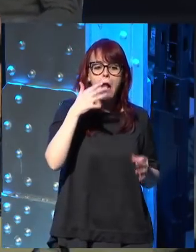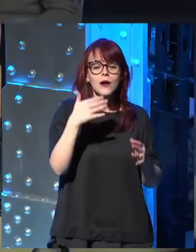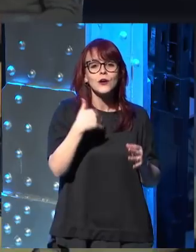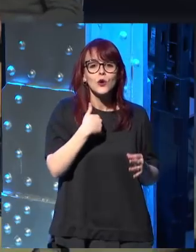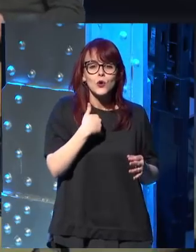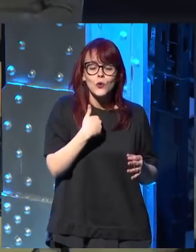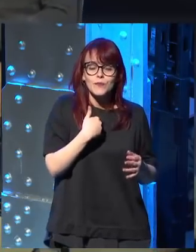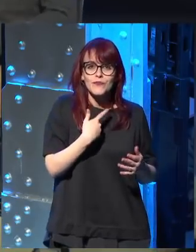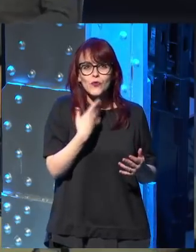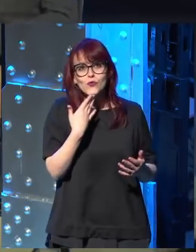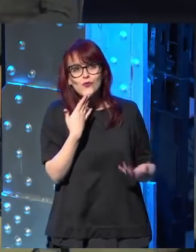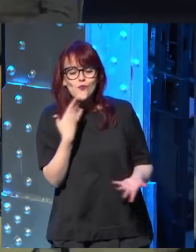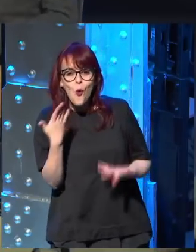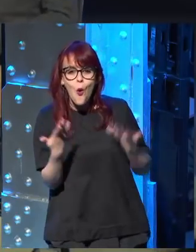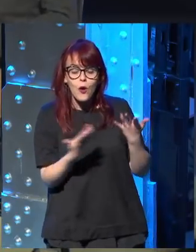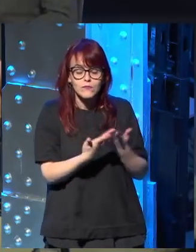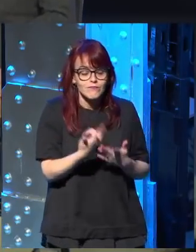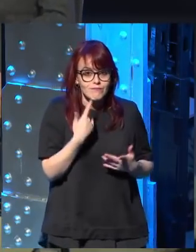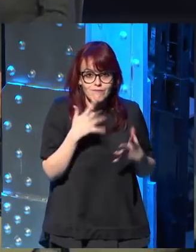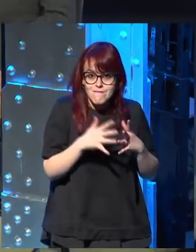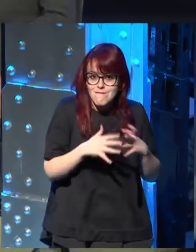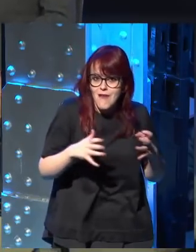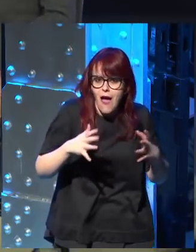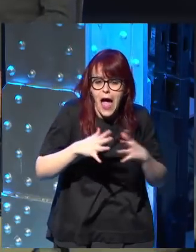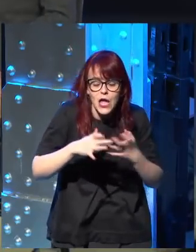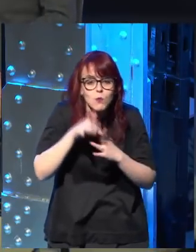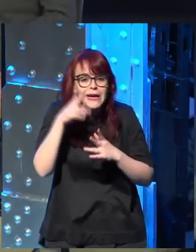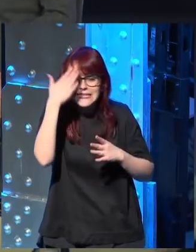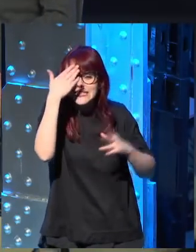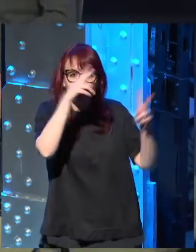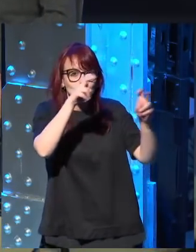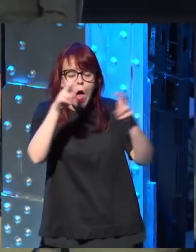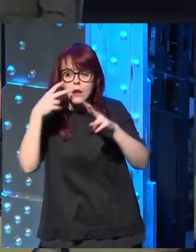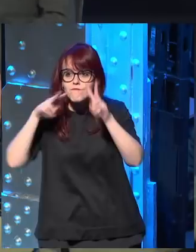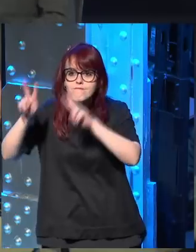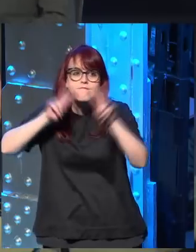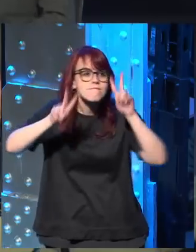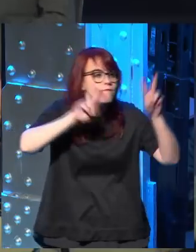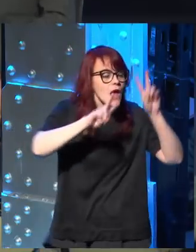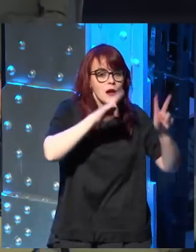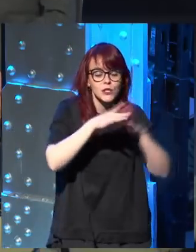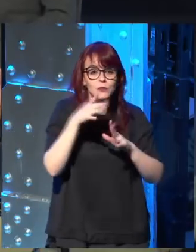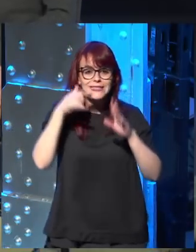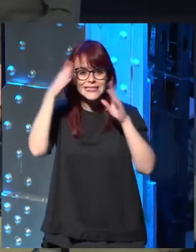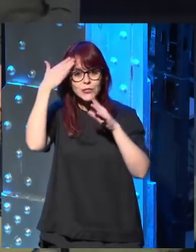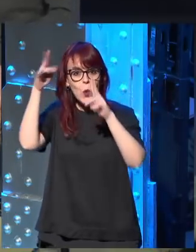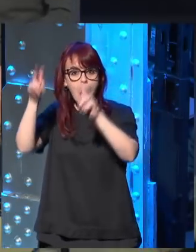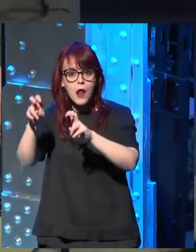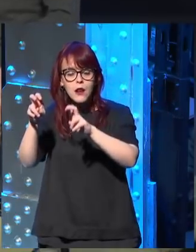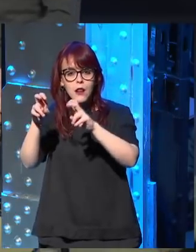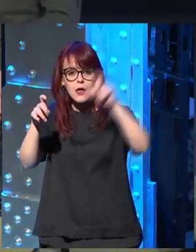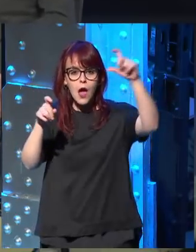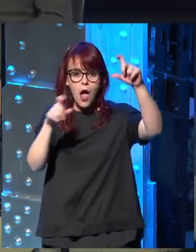que era febril, ¿no? Porque tú te ponías, yo empezaba ya a ver todos los titulares, ¿no? Y tú te dabas cuenta de que poniendo un titular detrás de